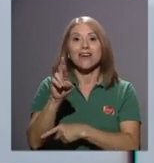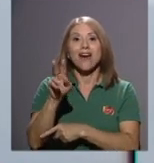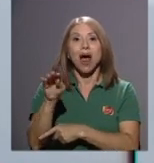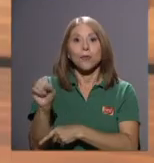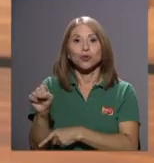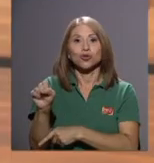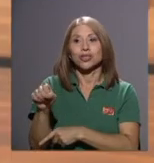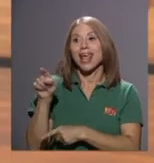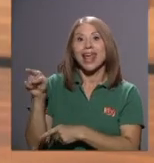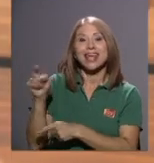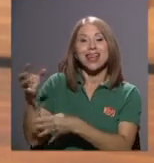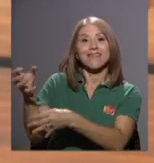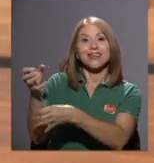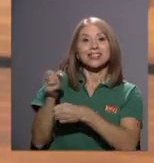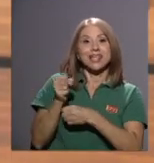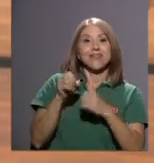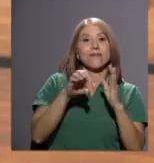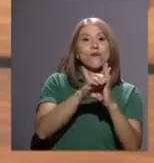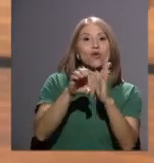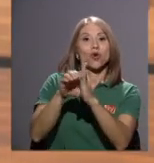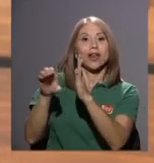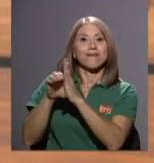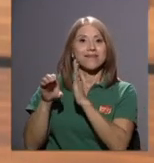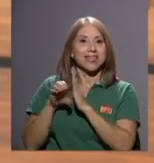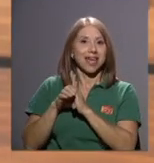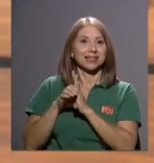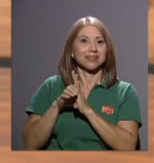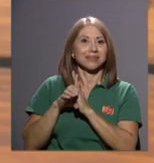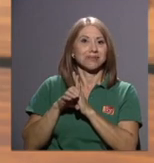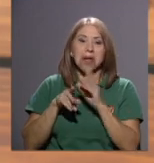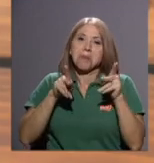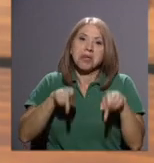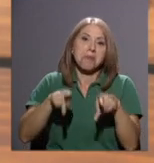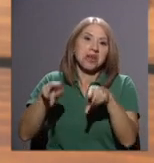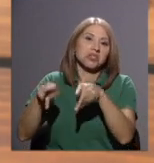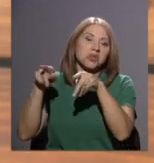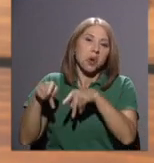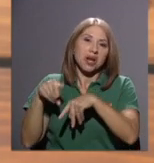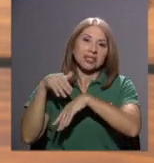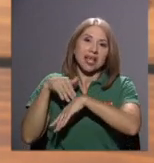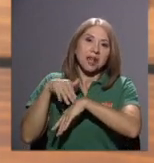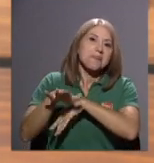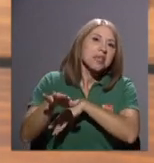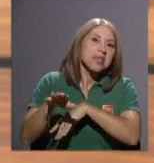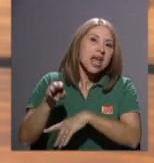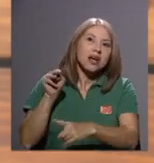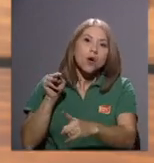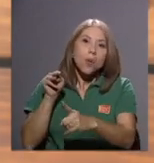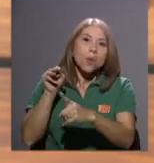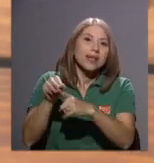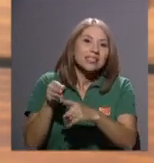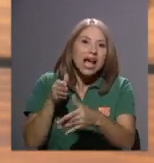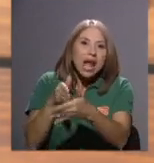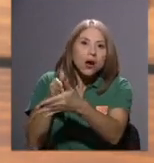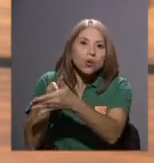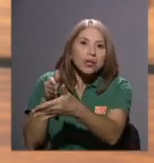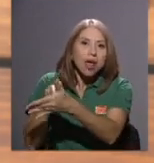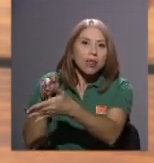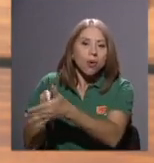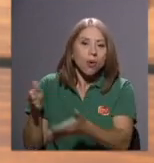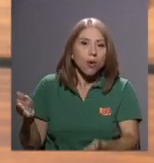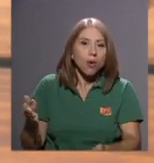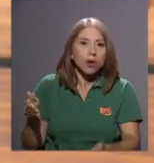que podrían o no enviarle algún tipo de mensaje acosador. Ajá.